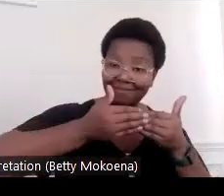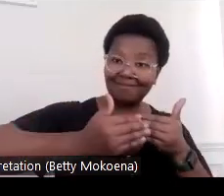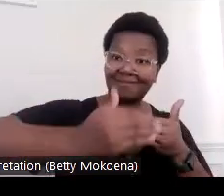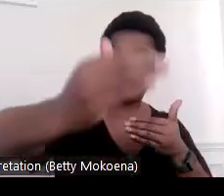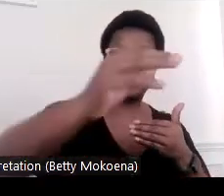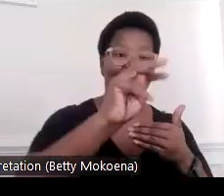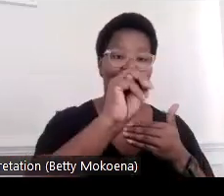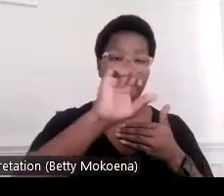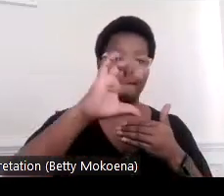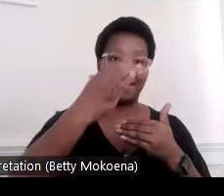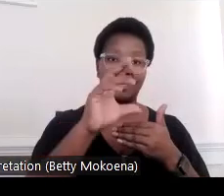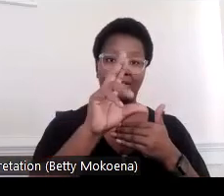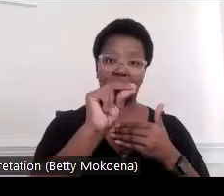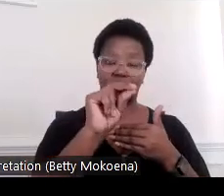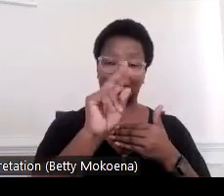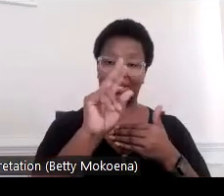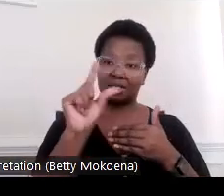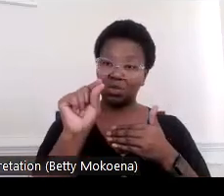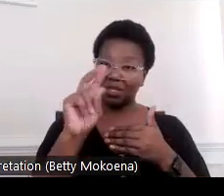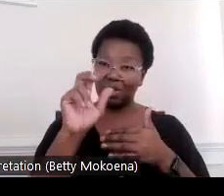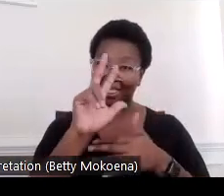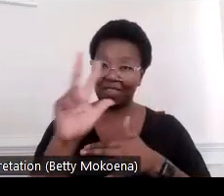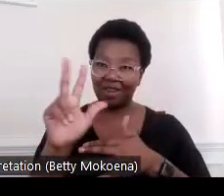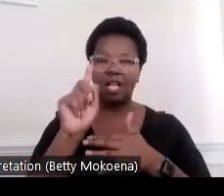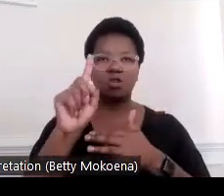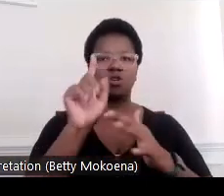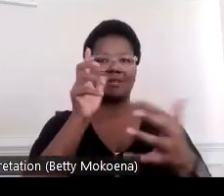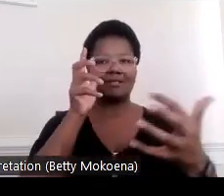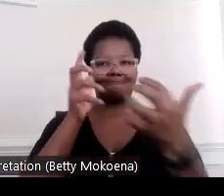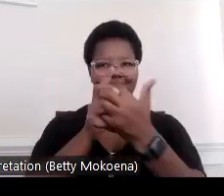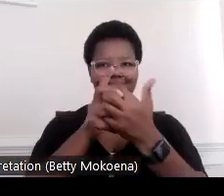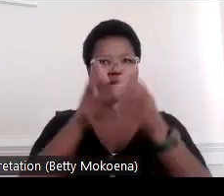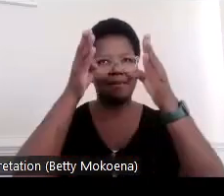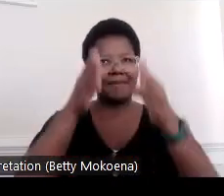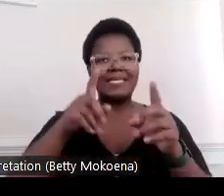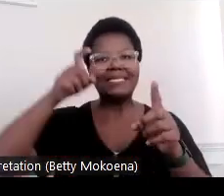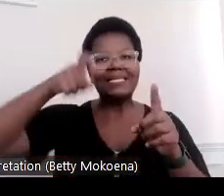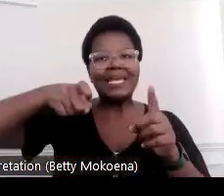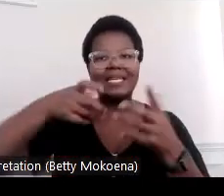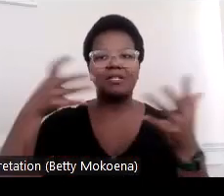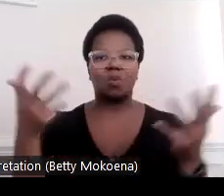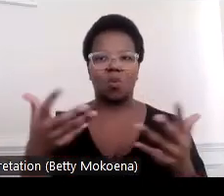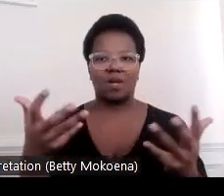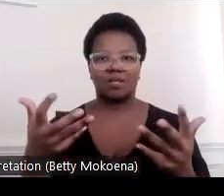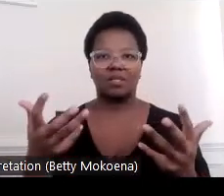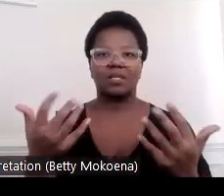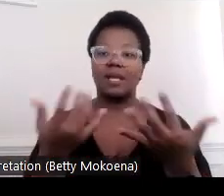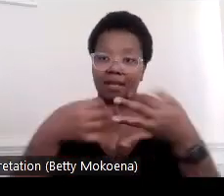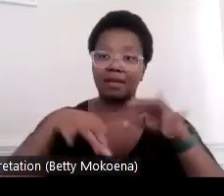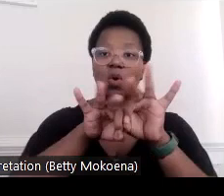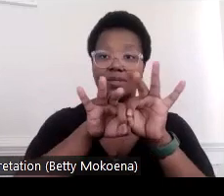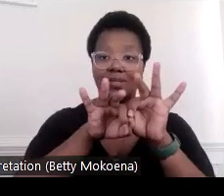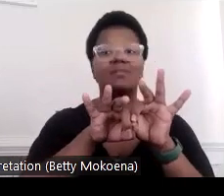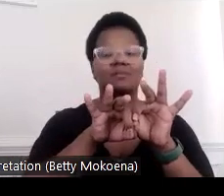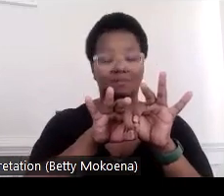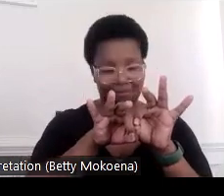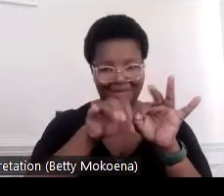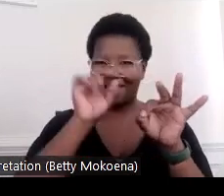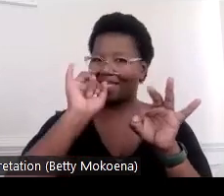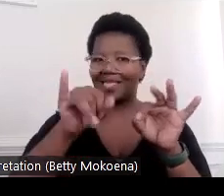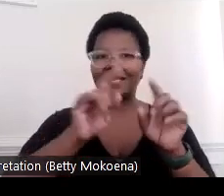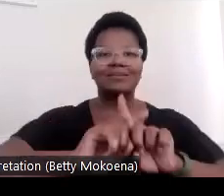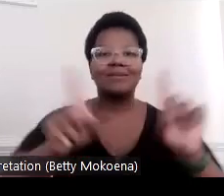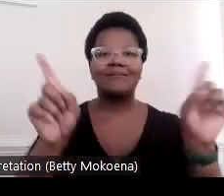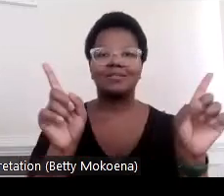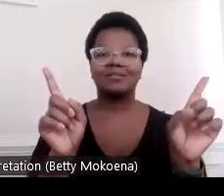todo lo que hagamos tiene que ser centrado una persona y eso no es una talla de que da a todos no no hay muchas muchas diferencias